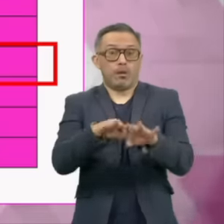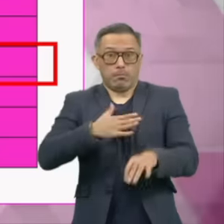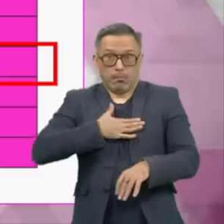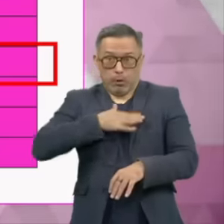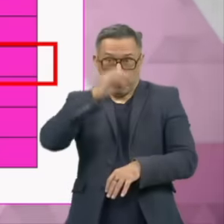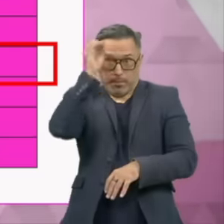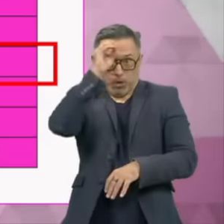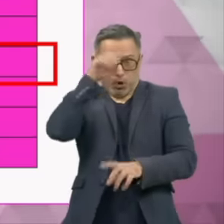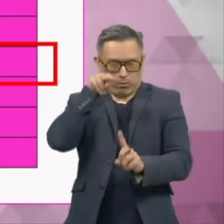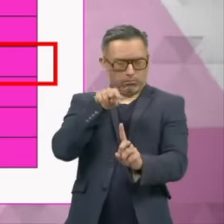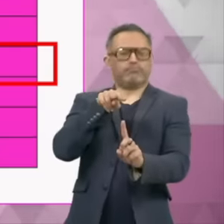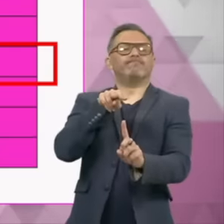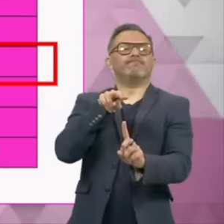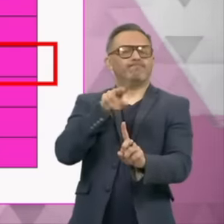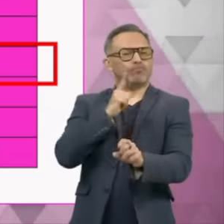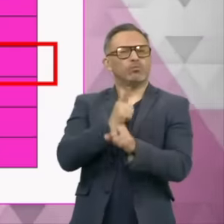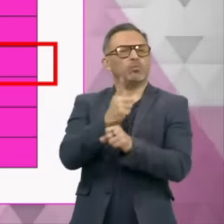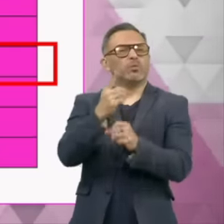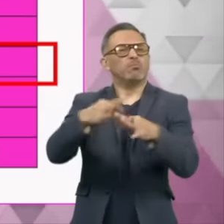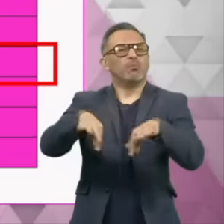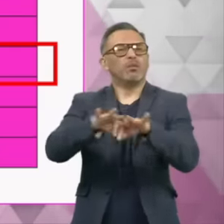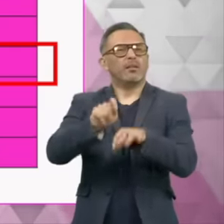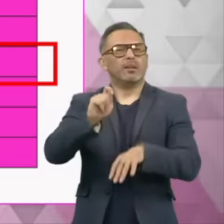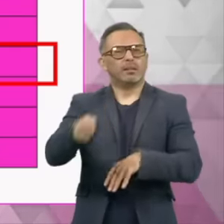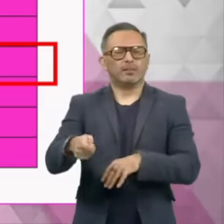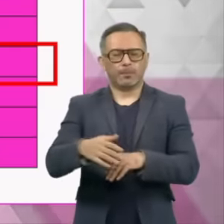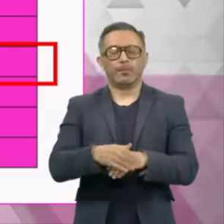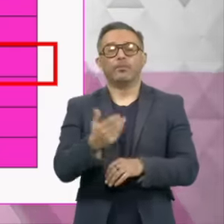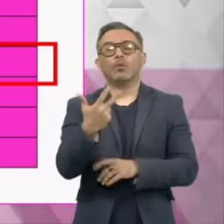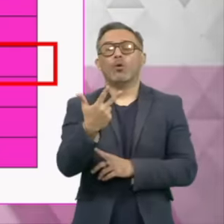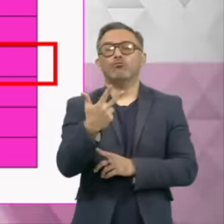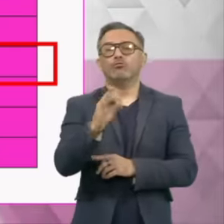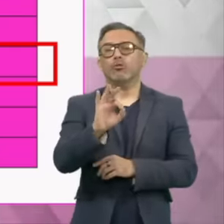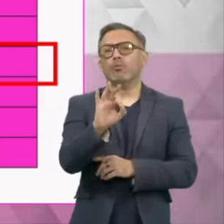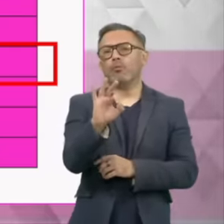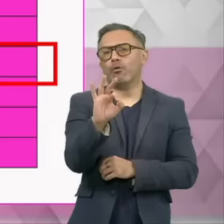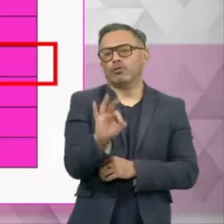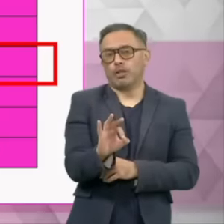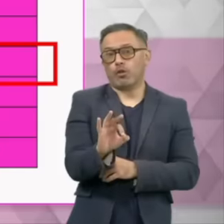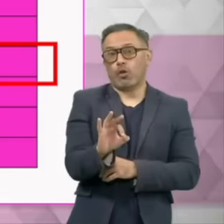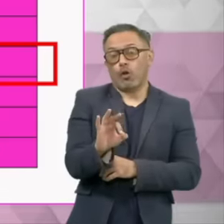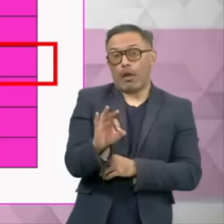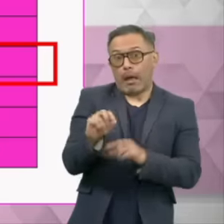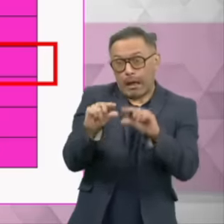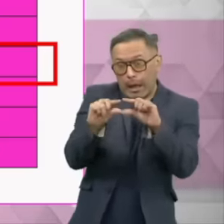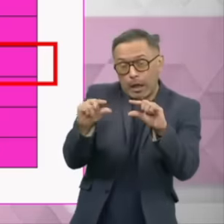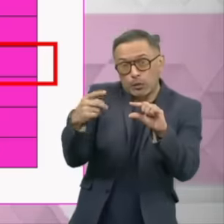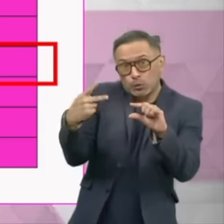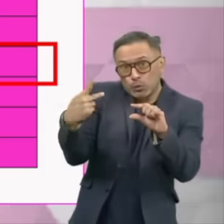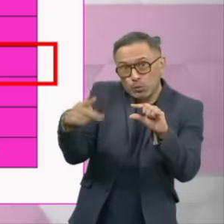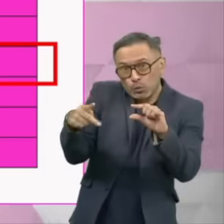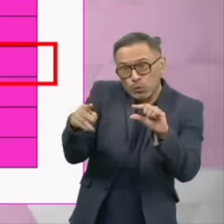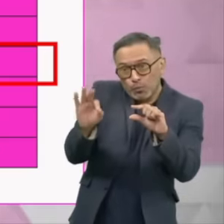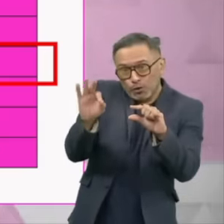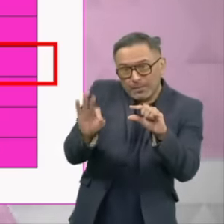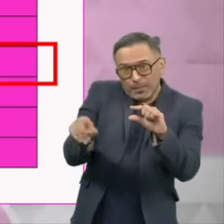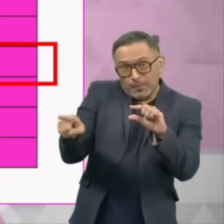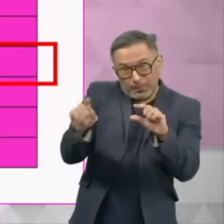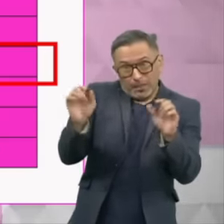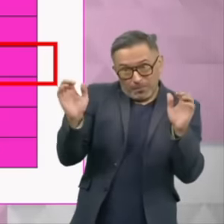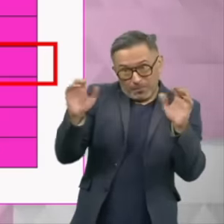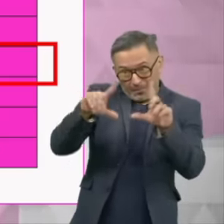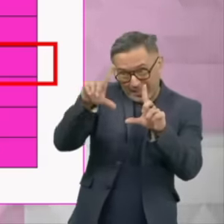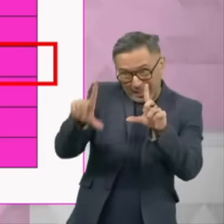vista, obtener el 8% de su porcentaje de votación